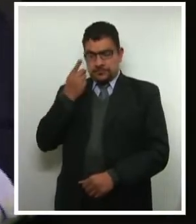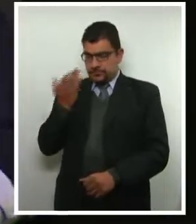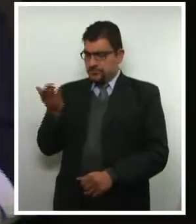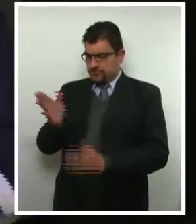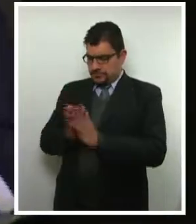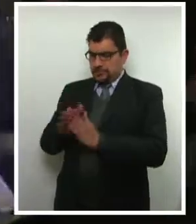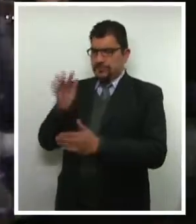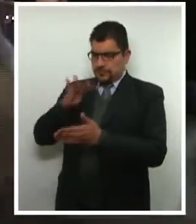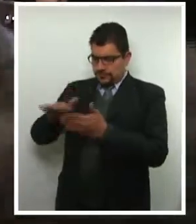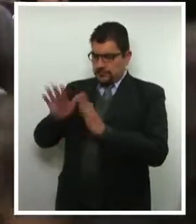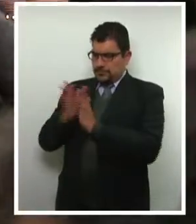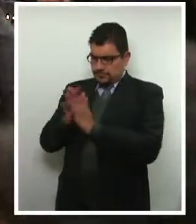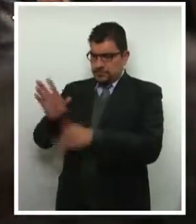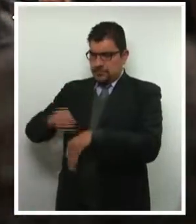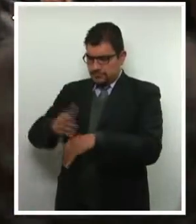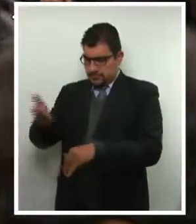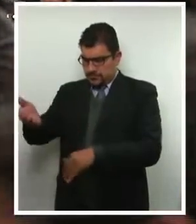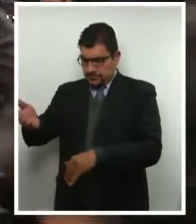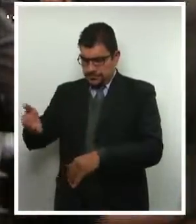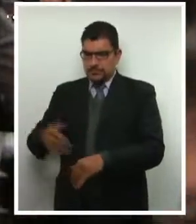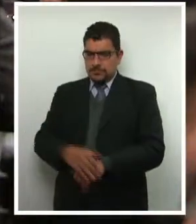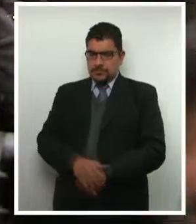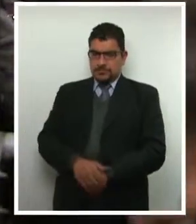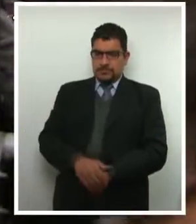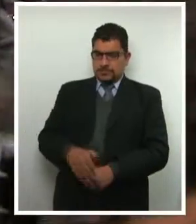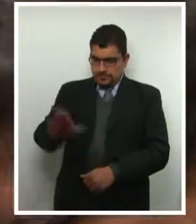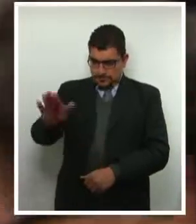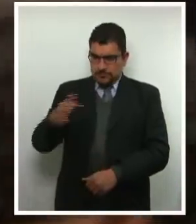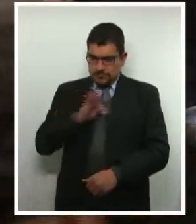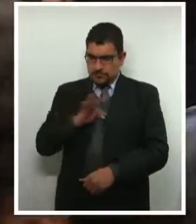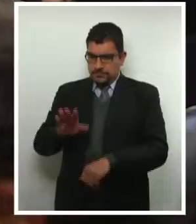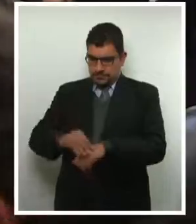permitieran lectura. Dar la lectura, ¿sí?